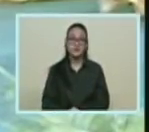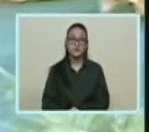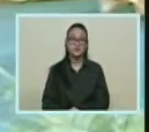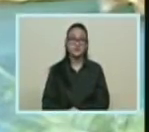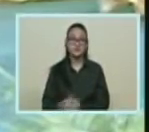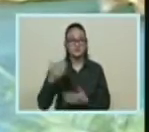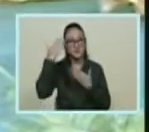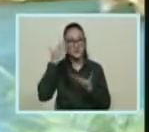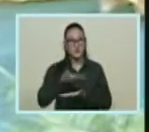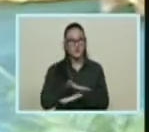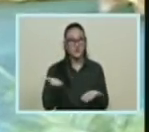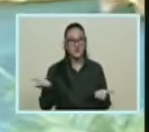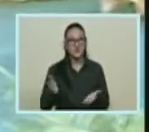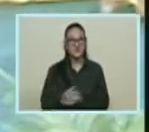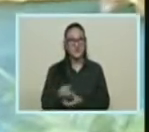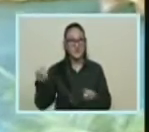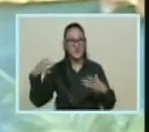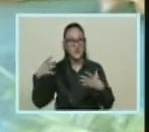Saludo a todos.